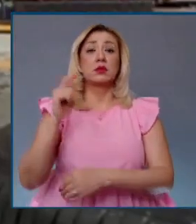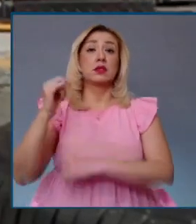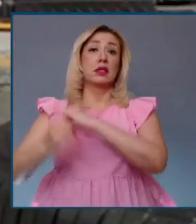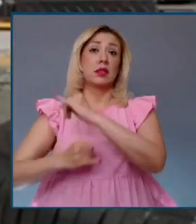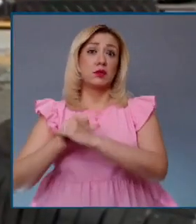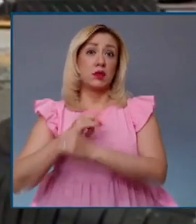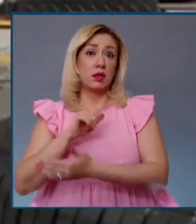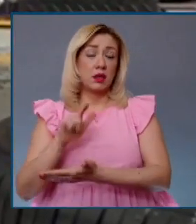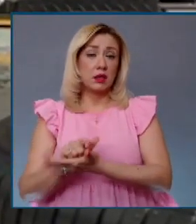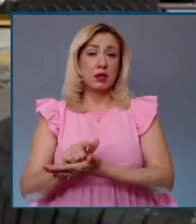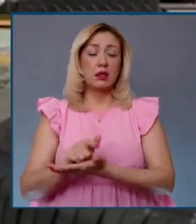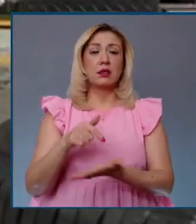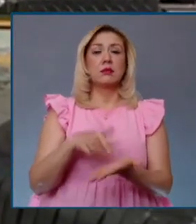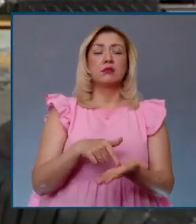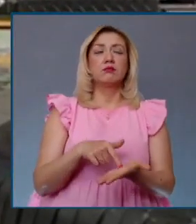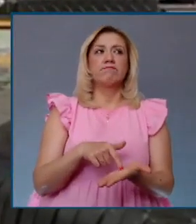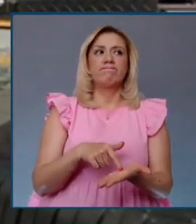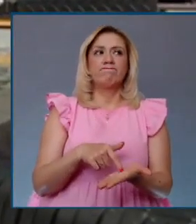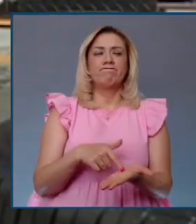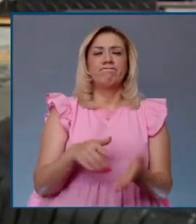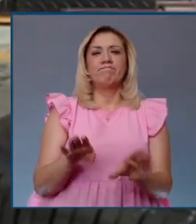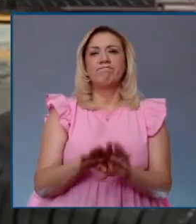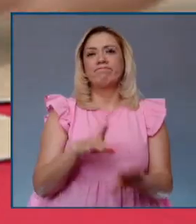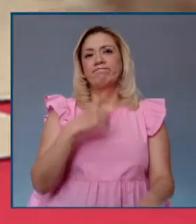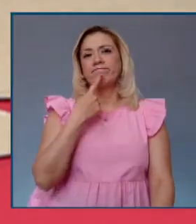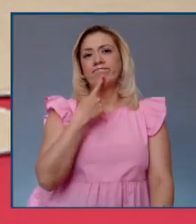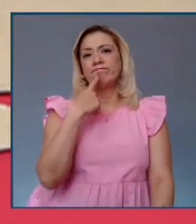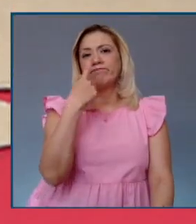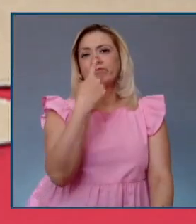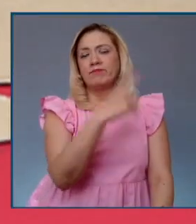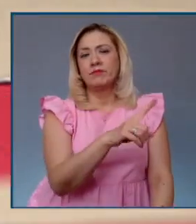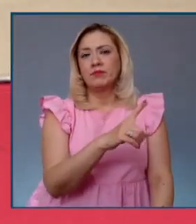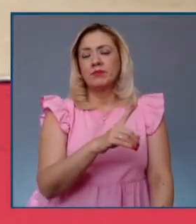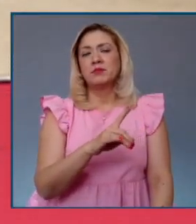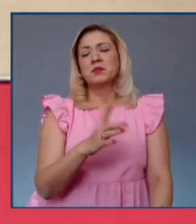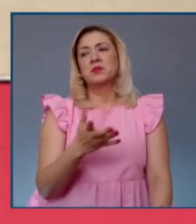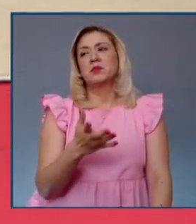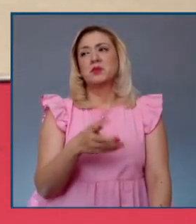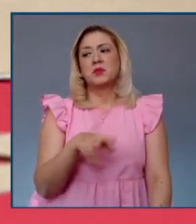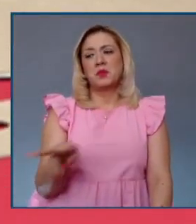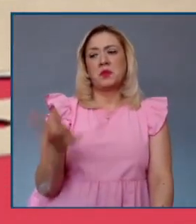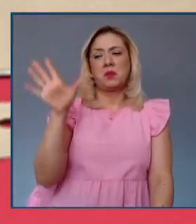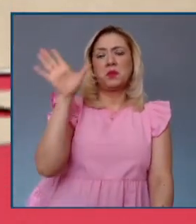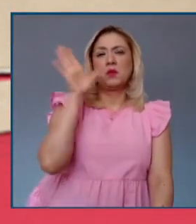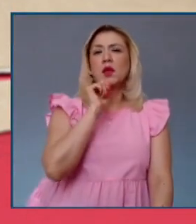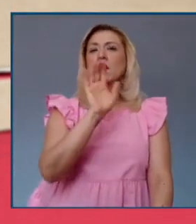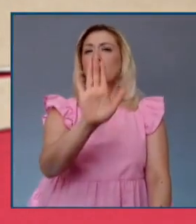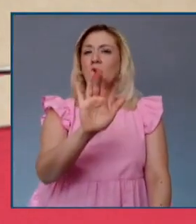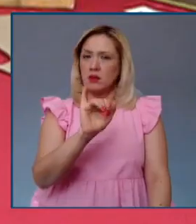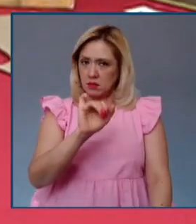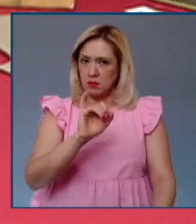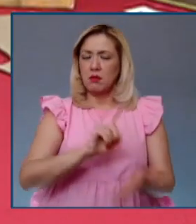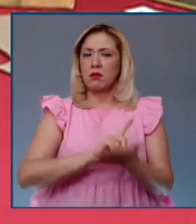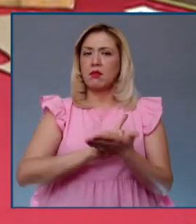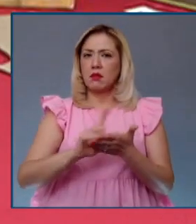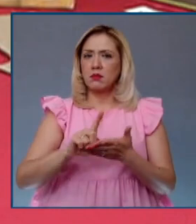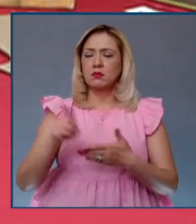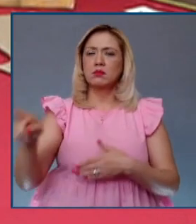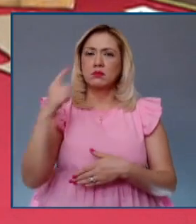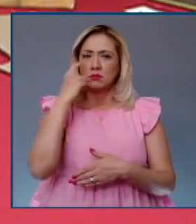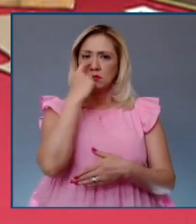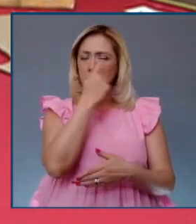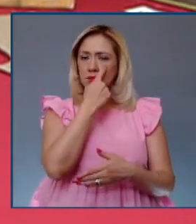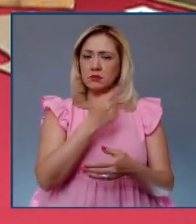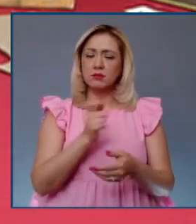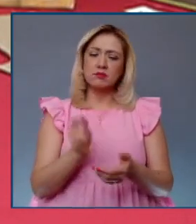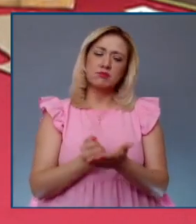puede haber renuncia de derechos. Esta máxima debe ceder en aras del principio de autonomía de la voluntad en las relaciones laborales, cuando